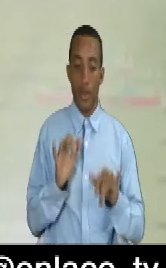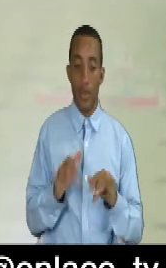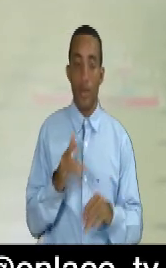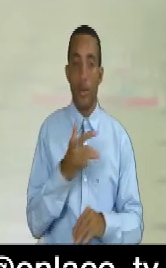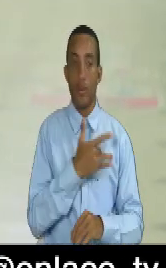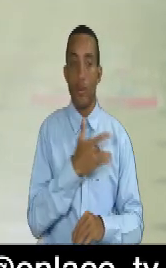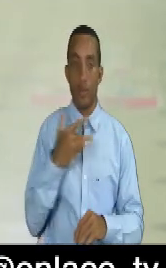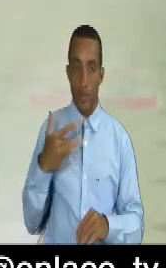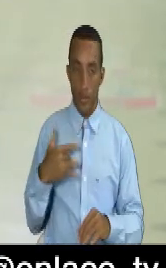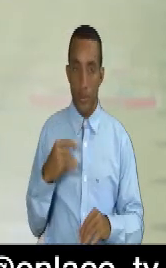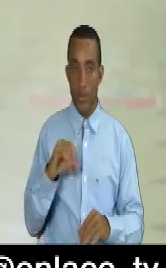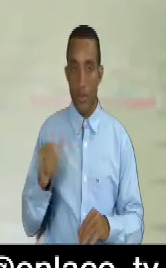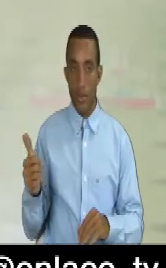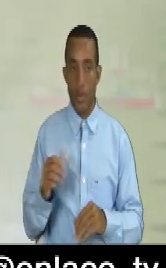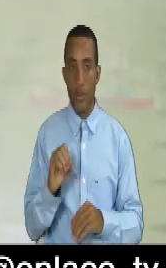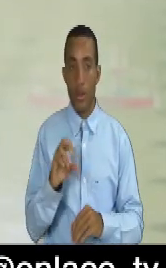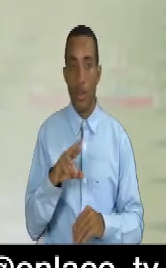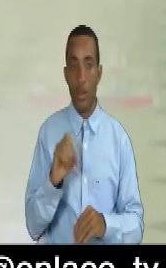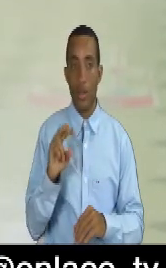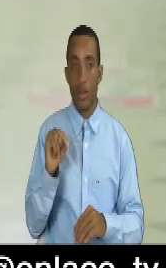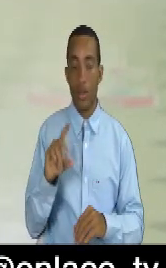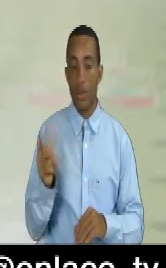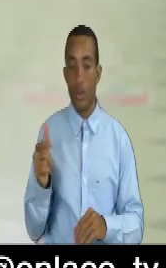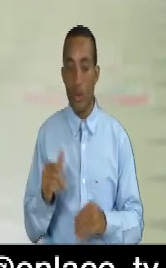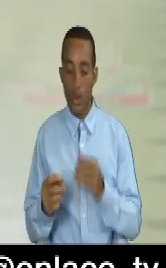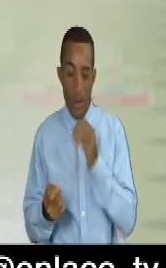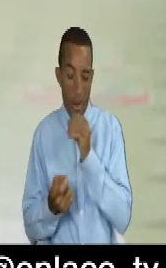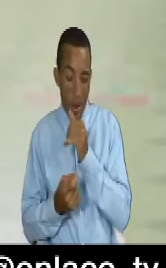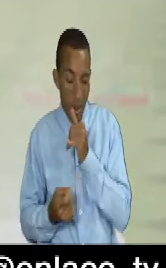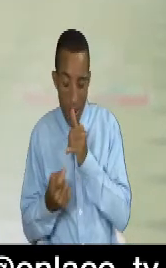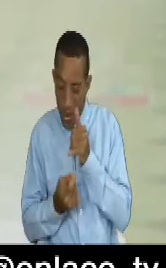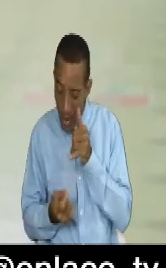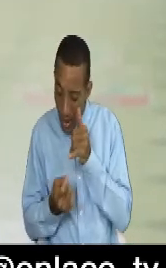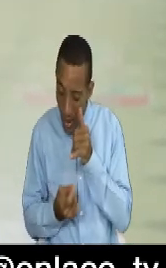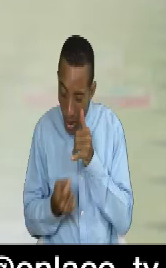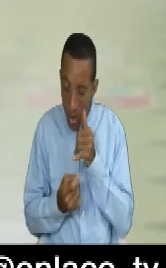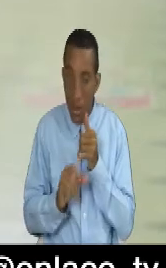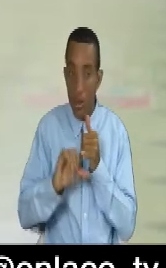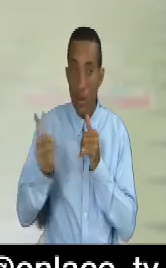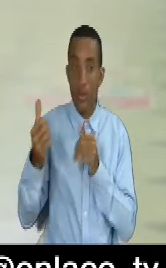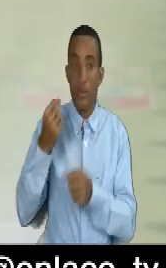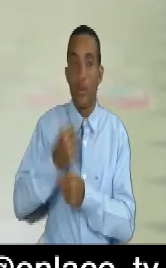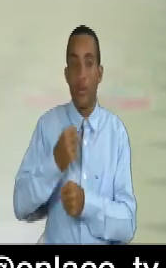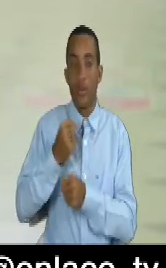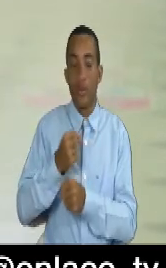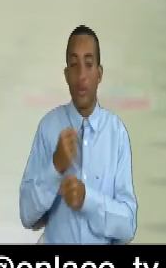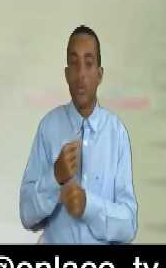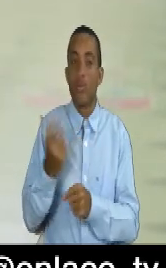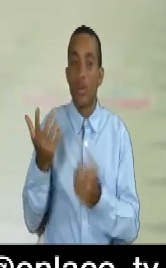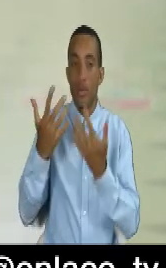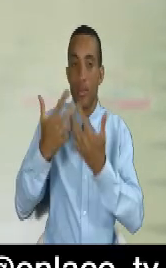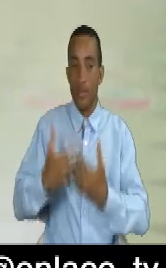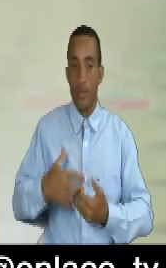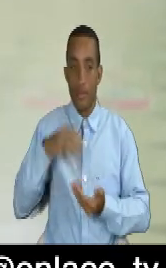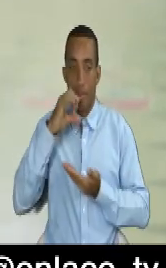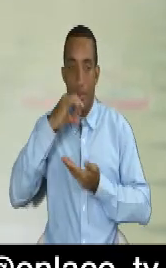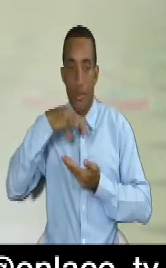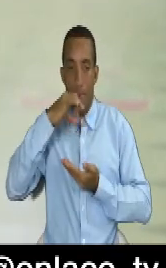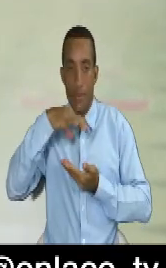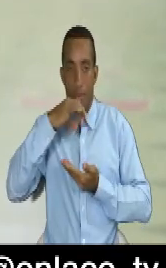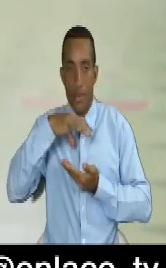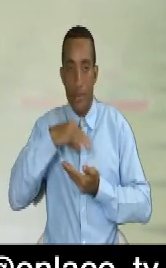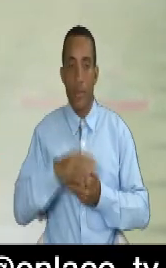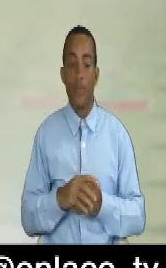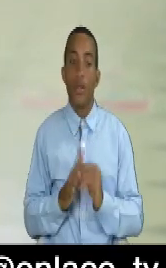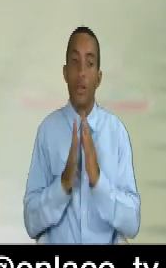doctor Fernando Cárdenas, bacteriólogos también de esta entidad y por supuesto funcionarios de la empresa Aguas de Barranca Bermeja, en donde